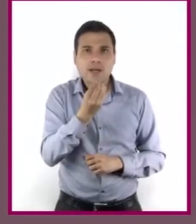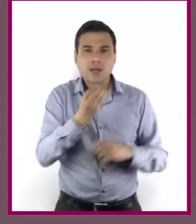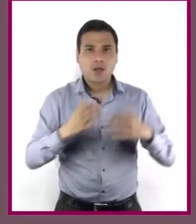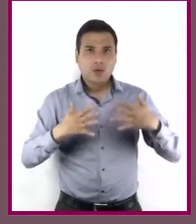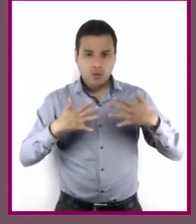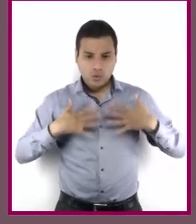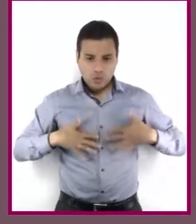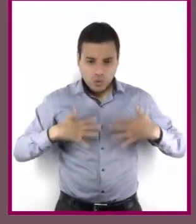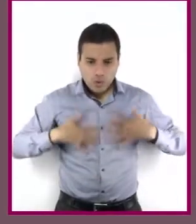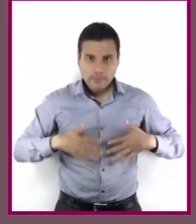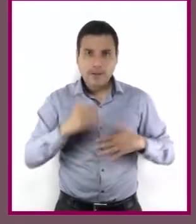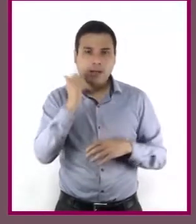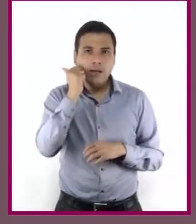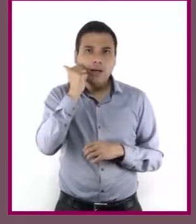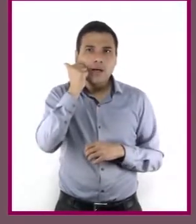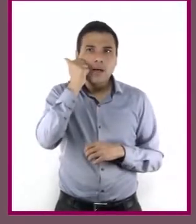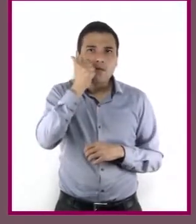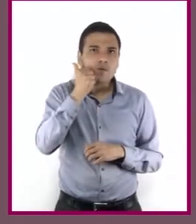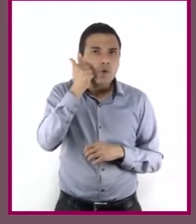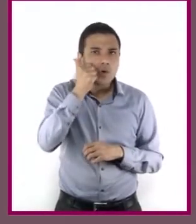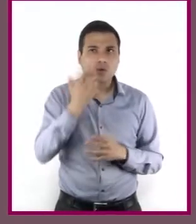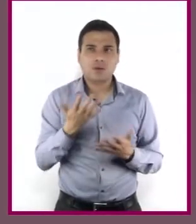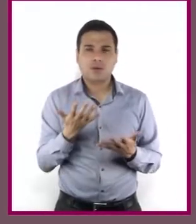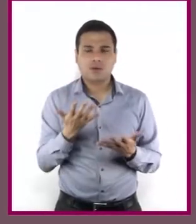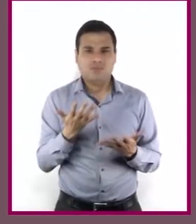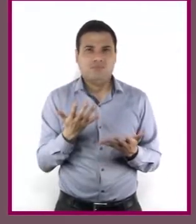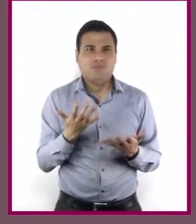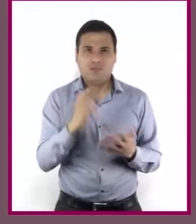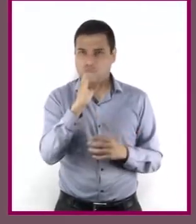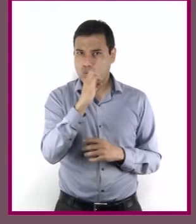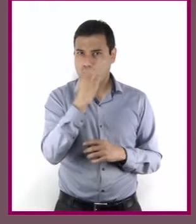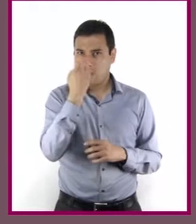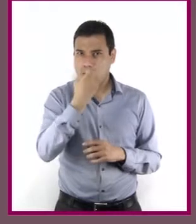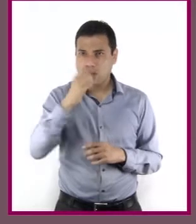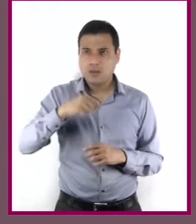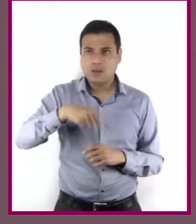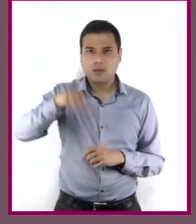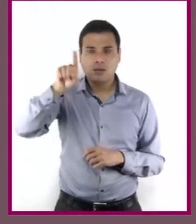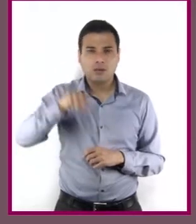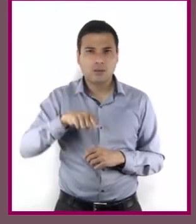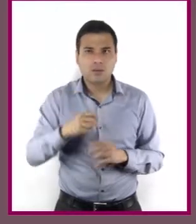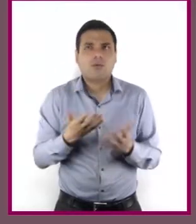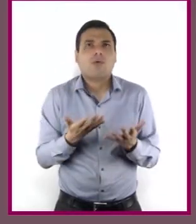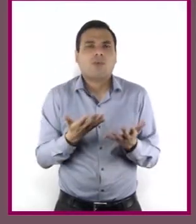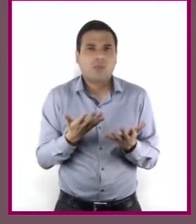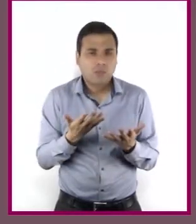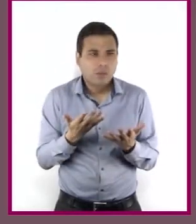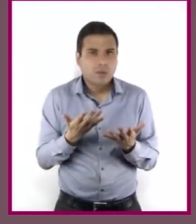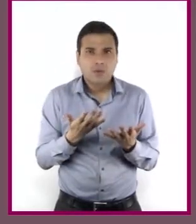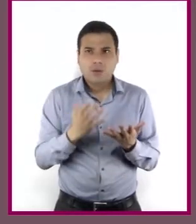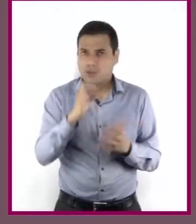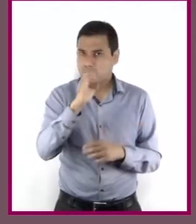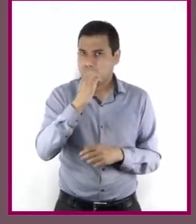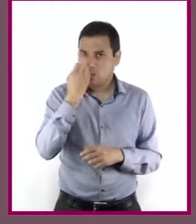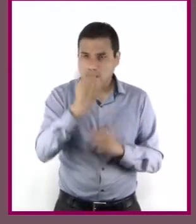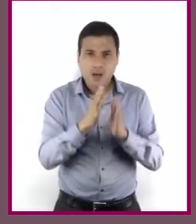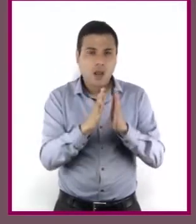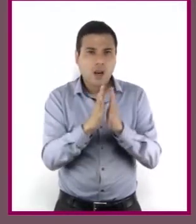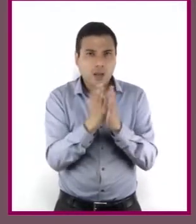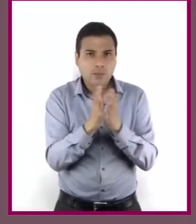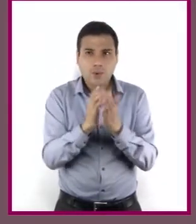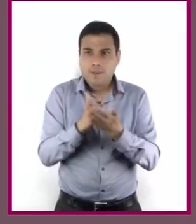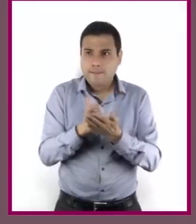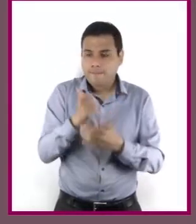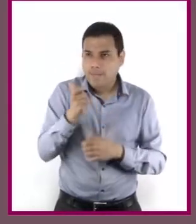y jabón, ir y volver de casa a la escuela, pagar la cuota escolar y los libros, y